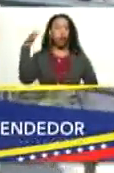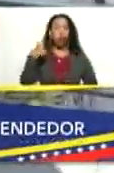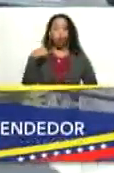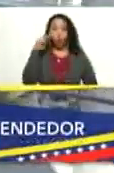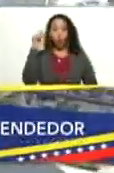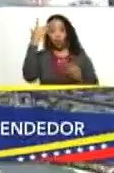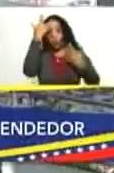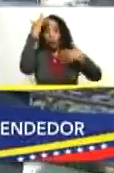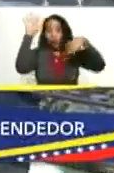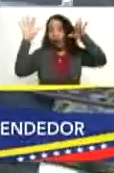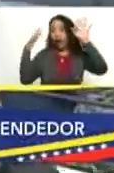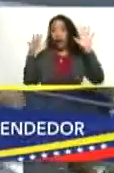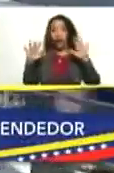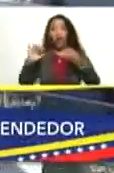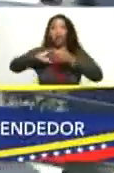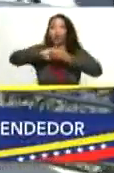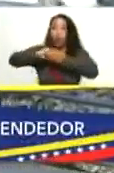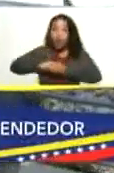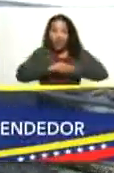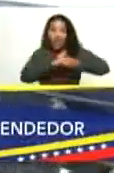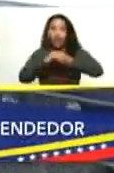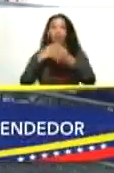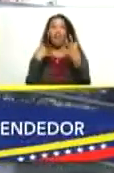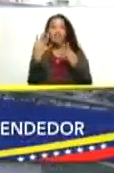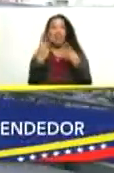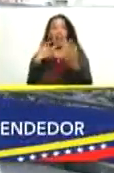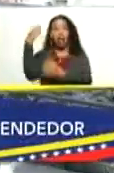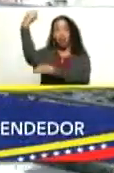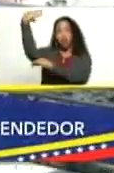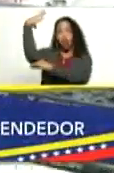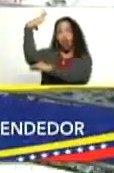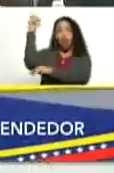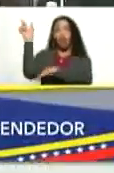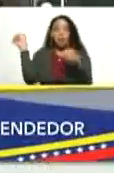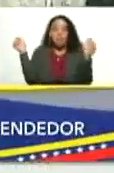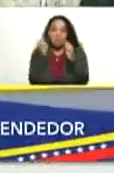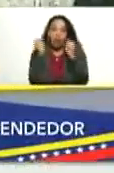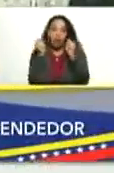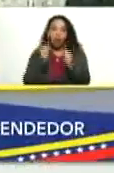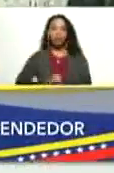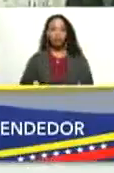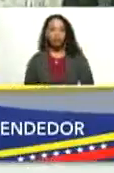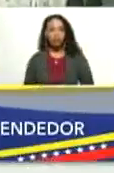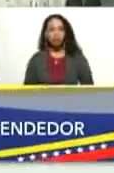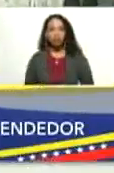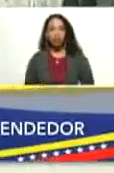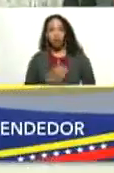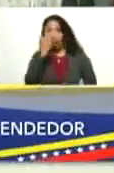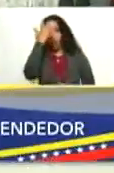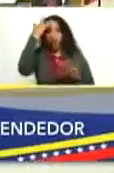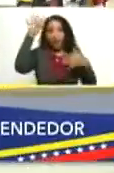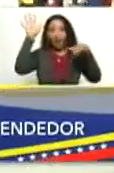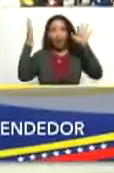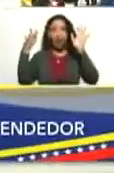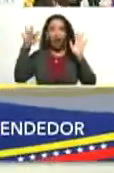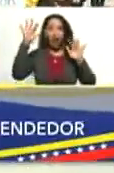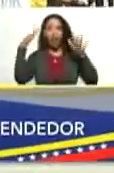carnavales de Trujillo, las ferias del Sol en Mérida, ¿ah? Los carnavales